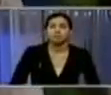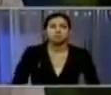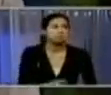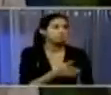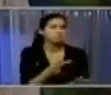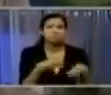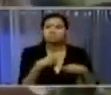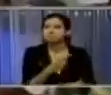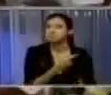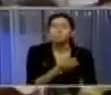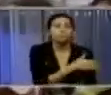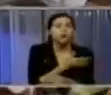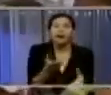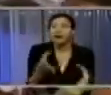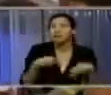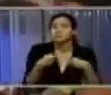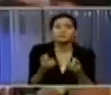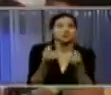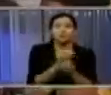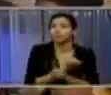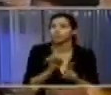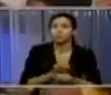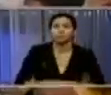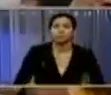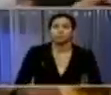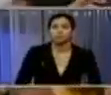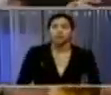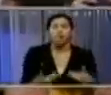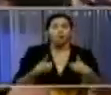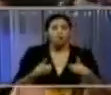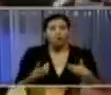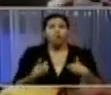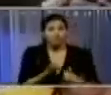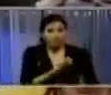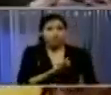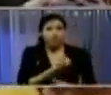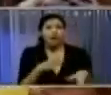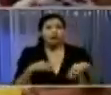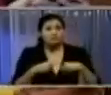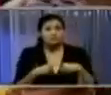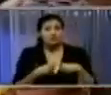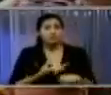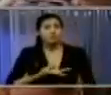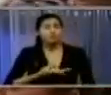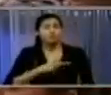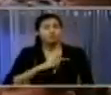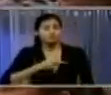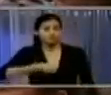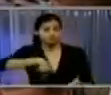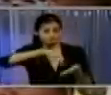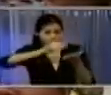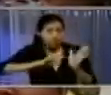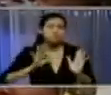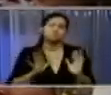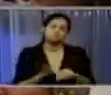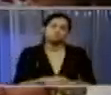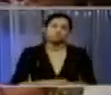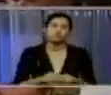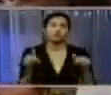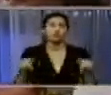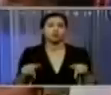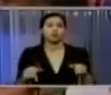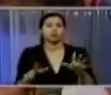aceptaron. ¿Valió la pena el sacrificio de aceptar las firmas planas? A esta altura